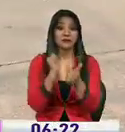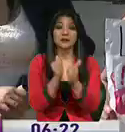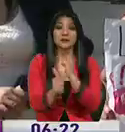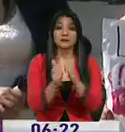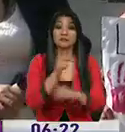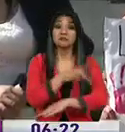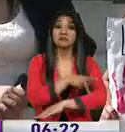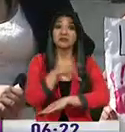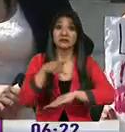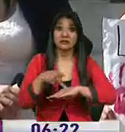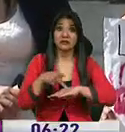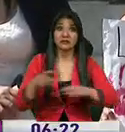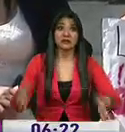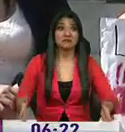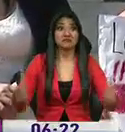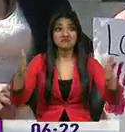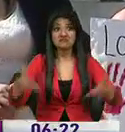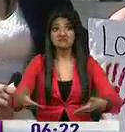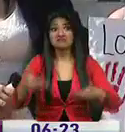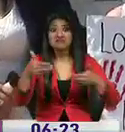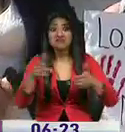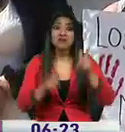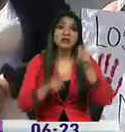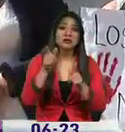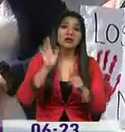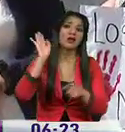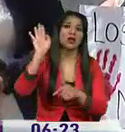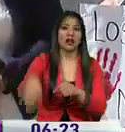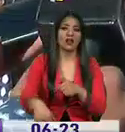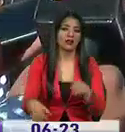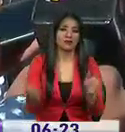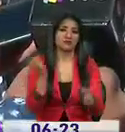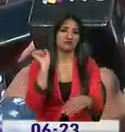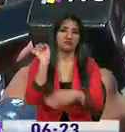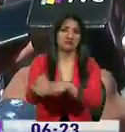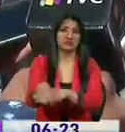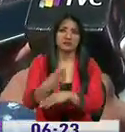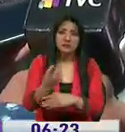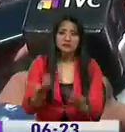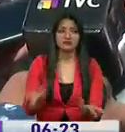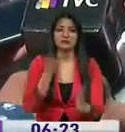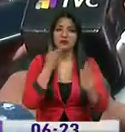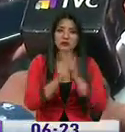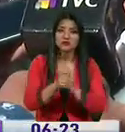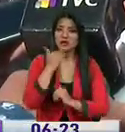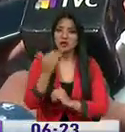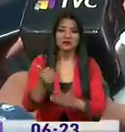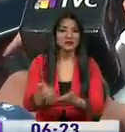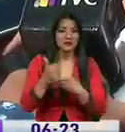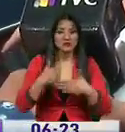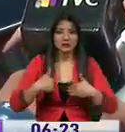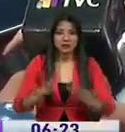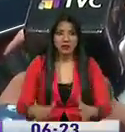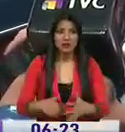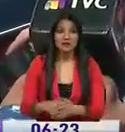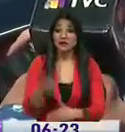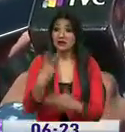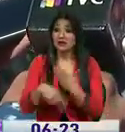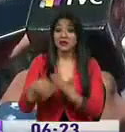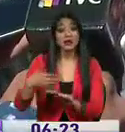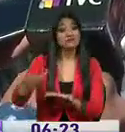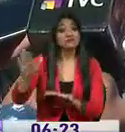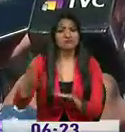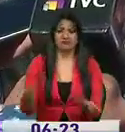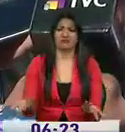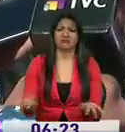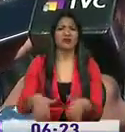han encontrado muros y oídos sordos a los presuntos abusos sexuales. Lo único que nos indicaron fue retírenle a sus hijas.